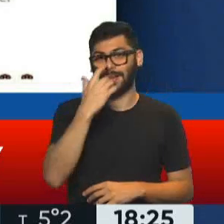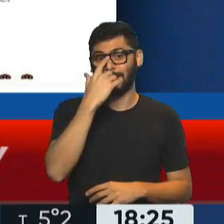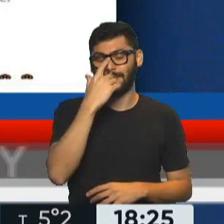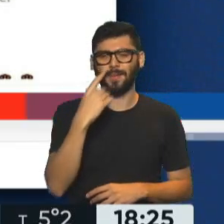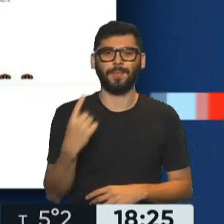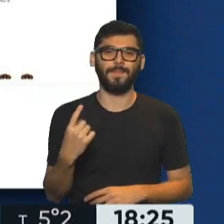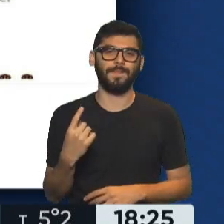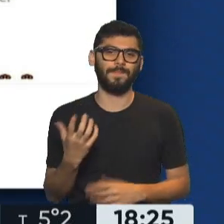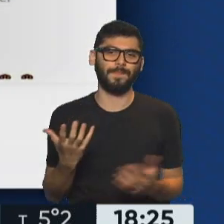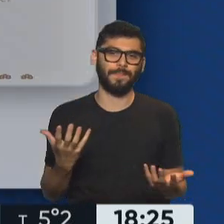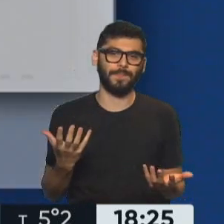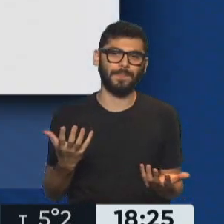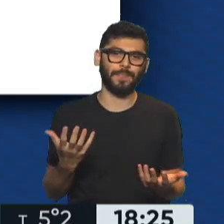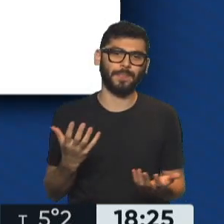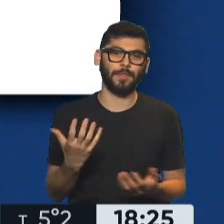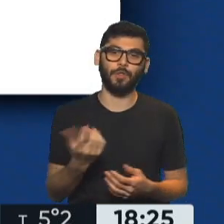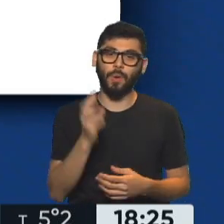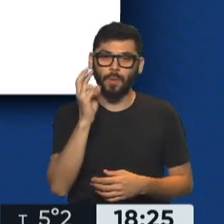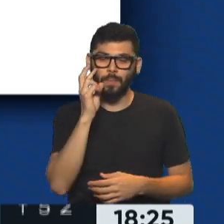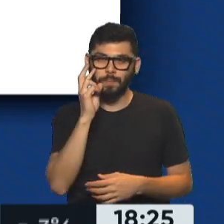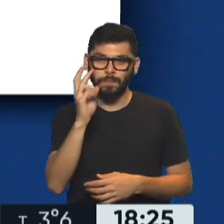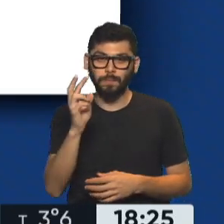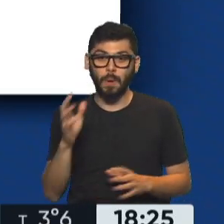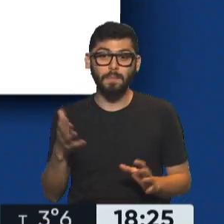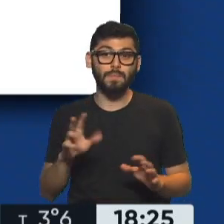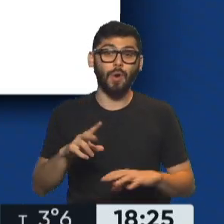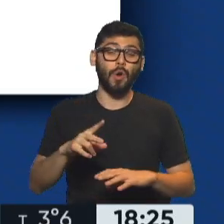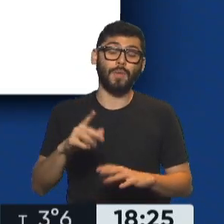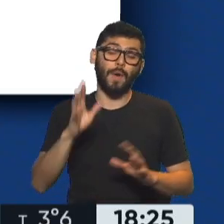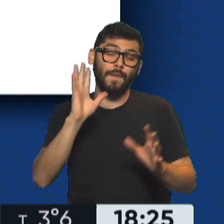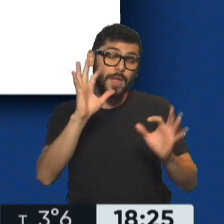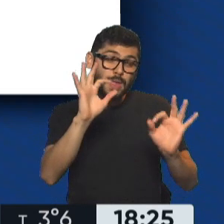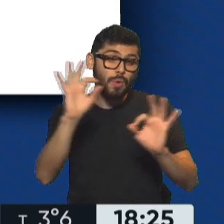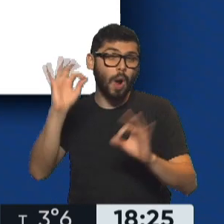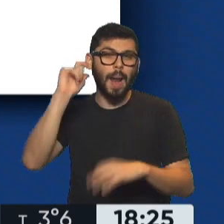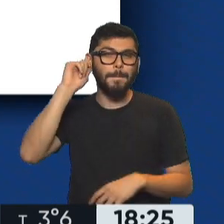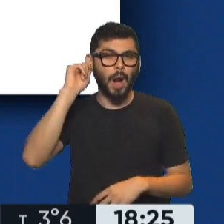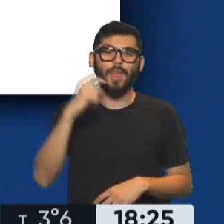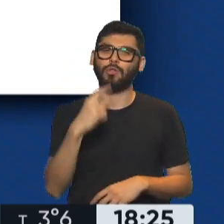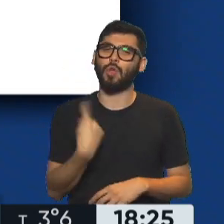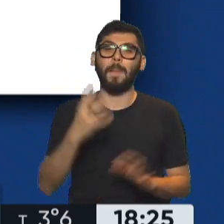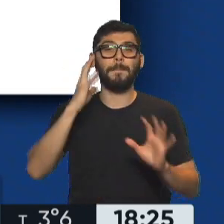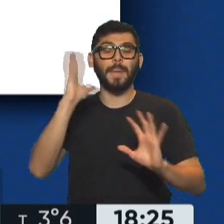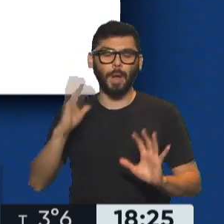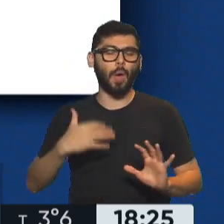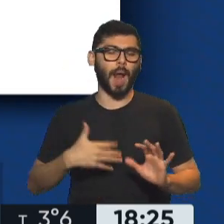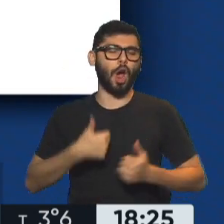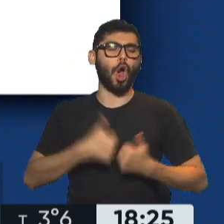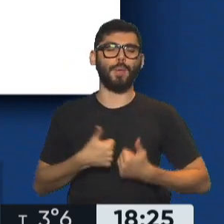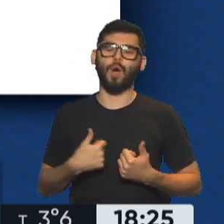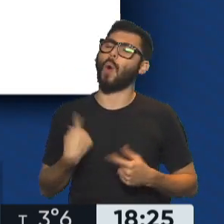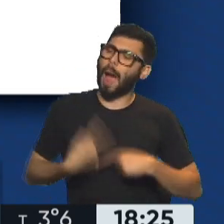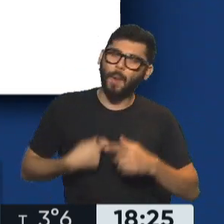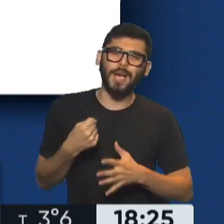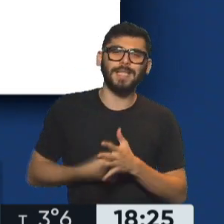todos vieron ese movimiento maradoniano. Estamos preparados para competir y vamos a seguir